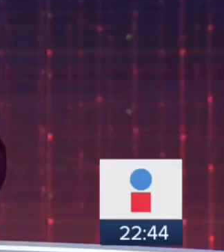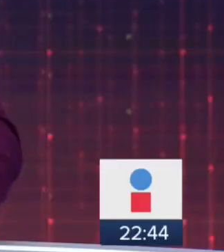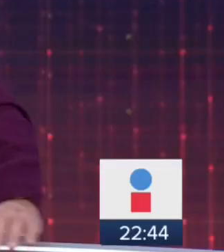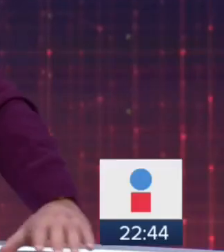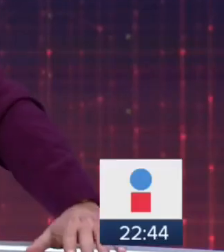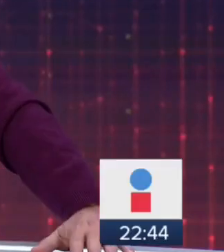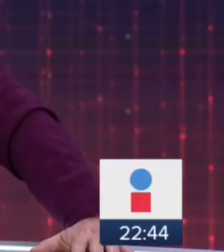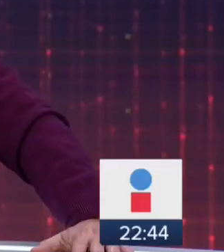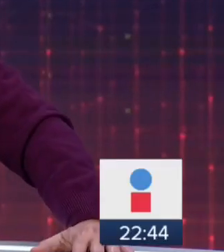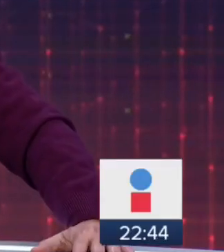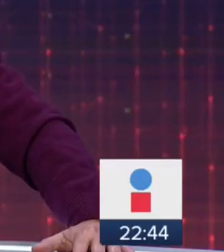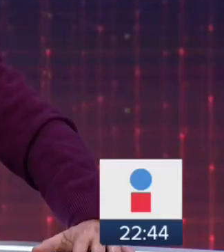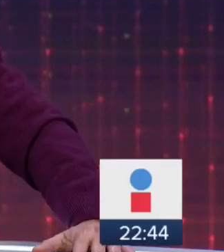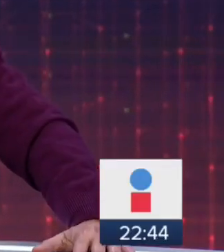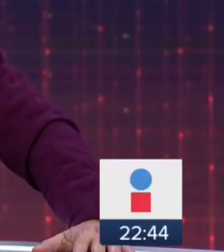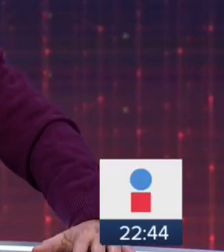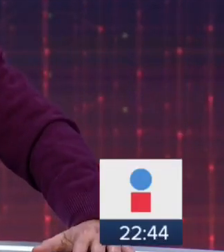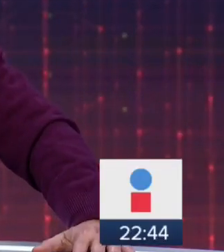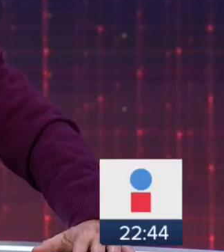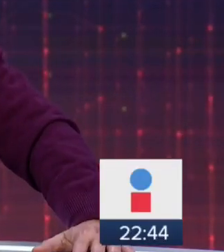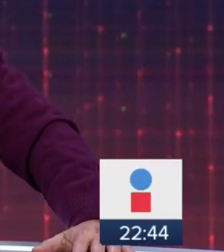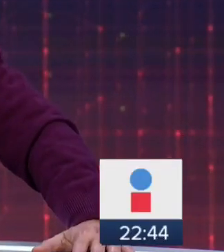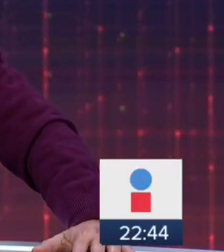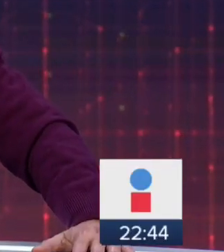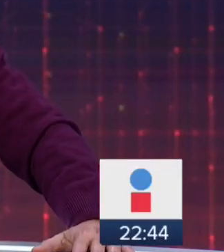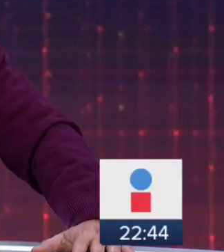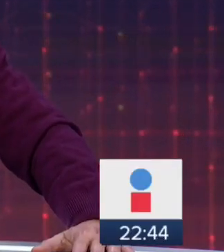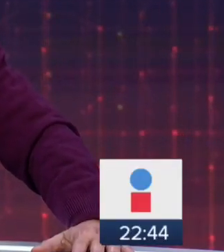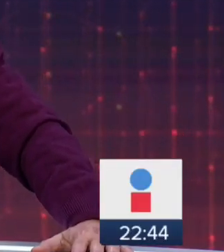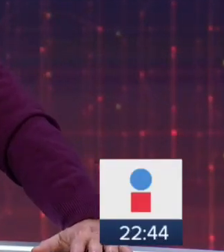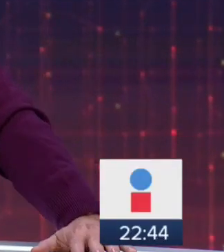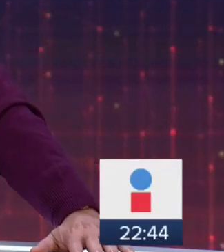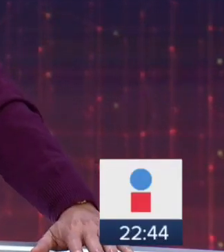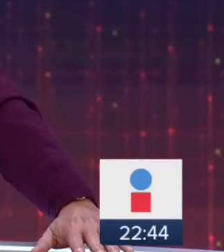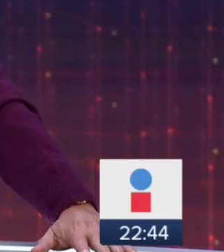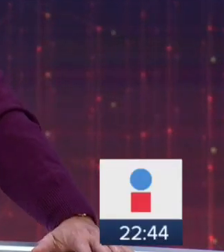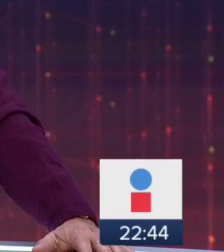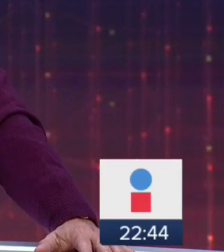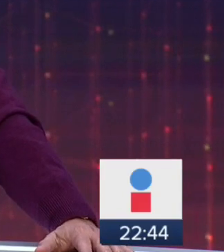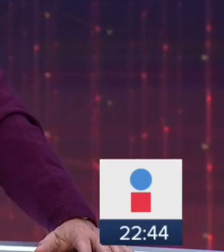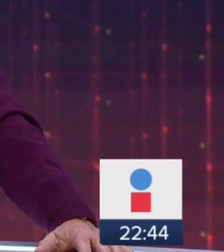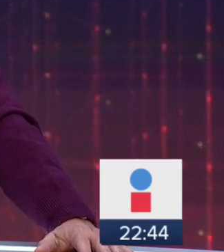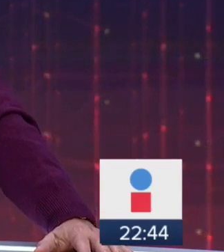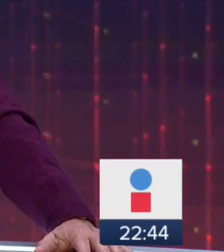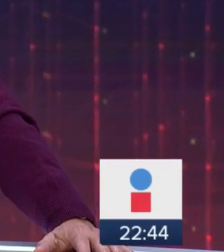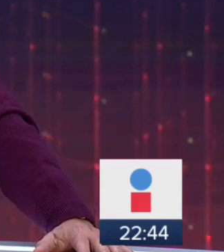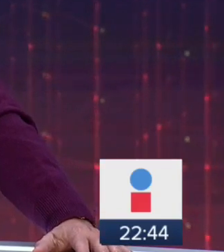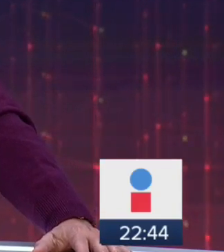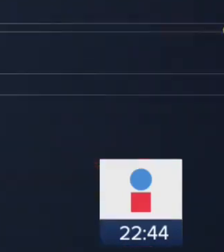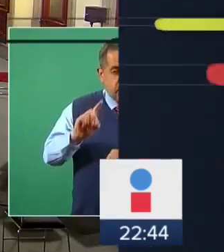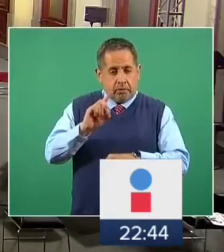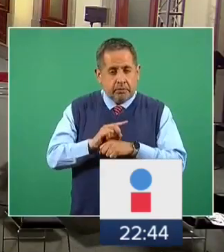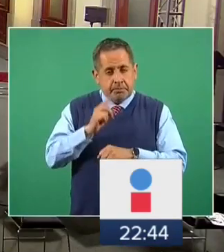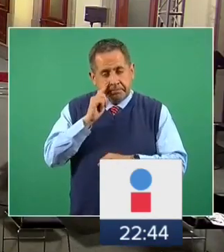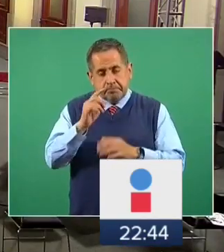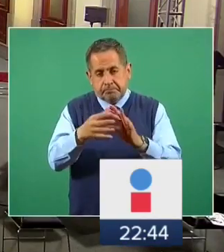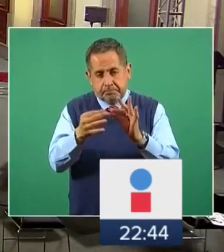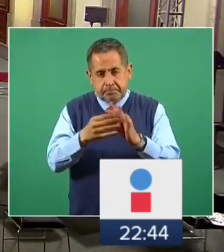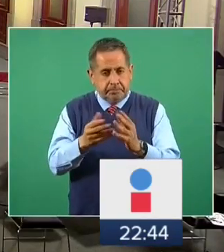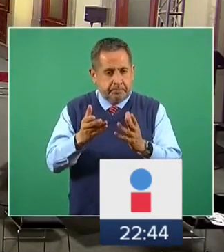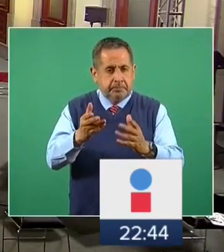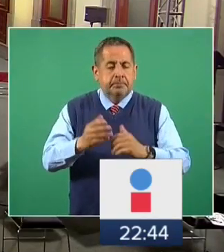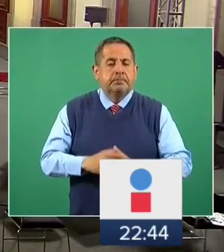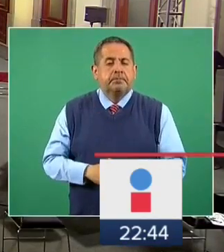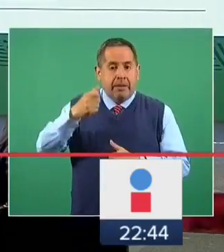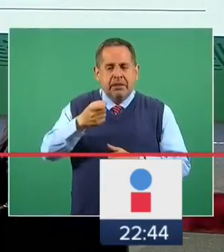bueno esta noche en la conferencia de la secretaria de salud el doctor josé luís salom y ha porque no solo el doctor lópez gárate el